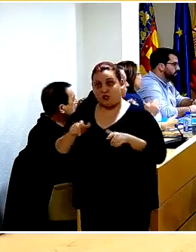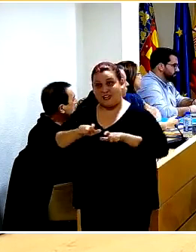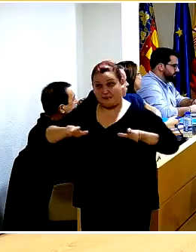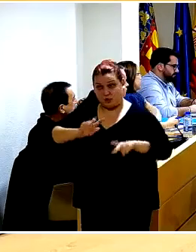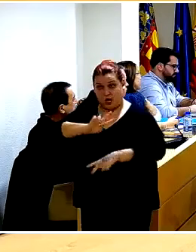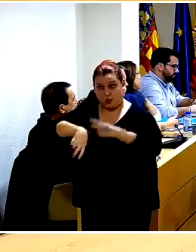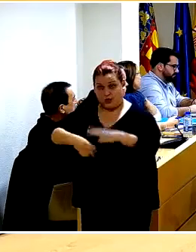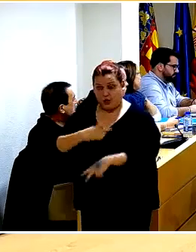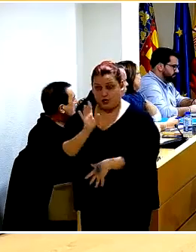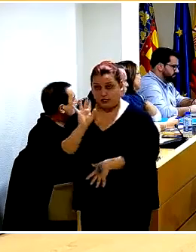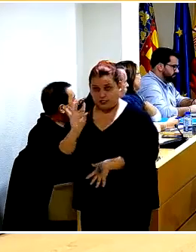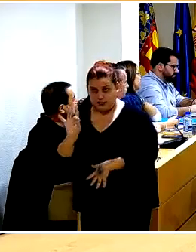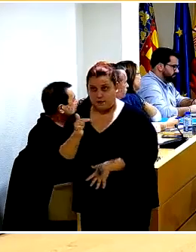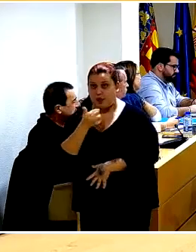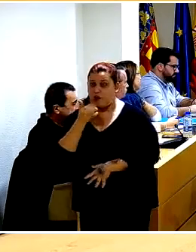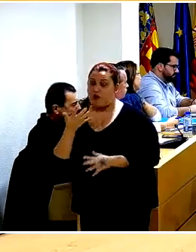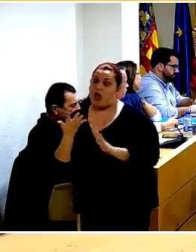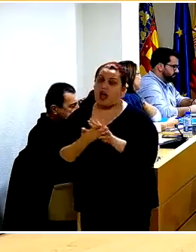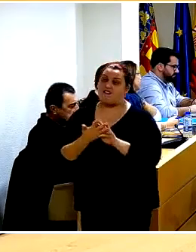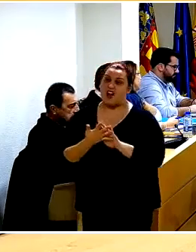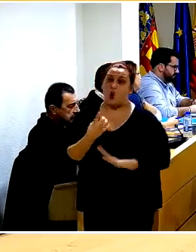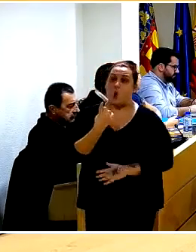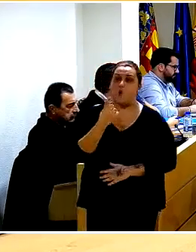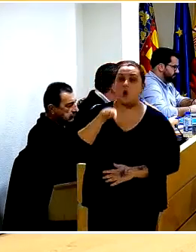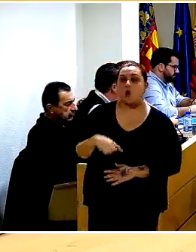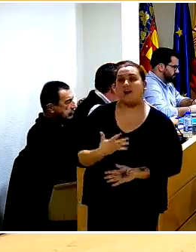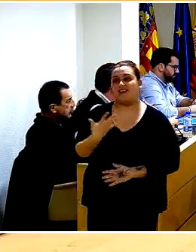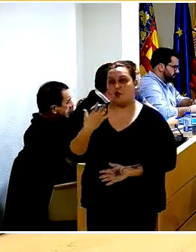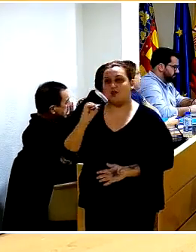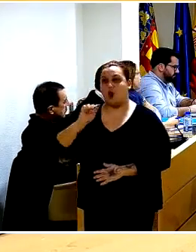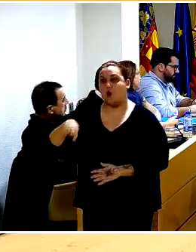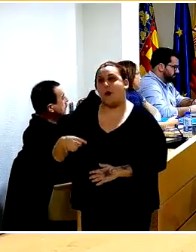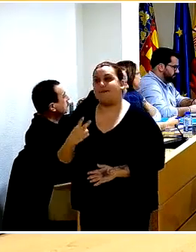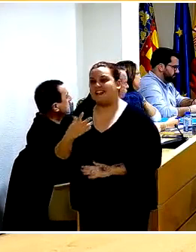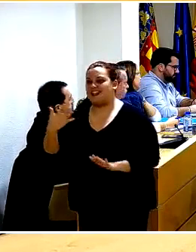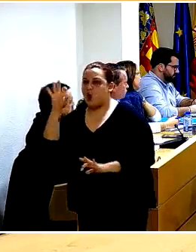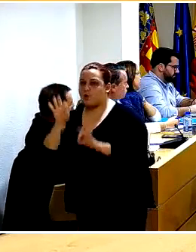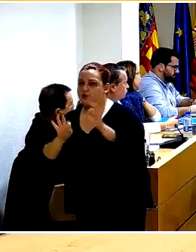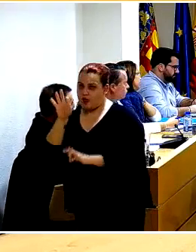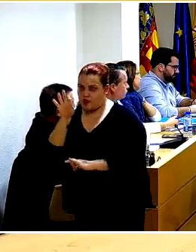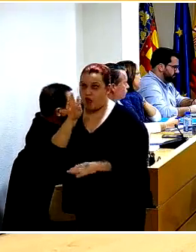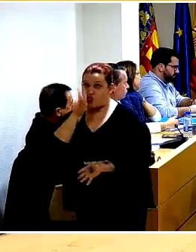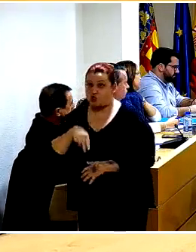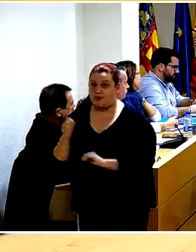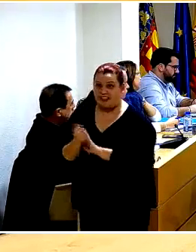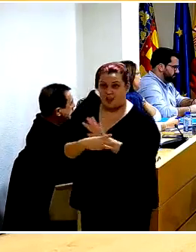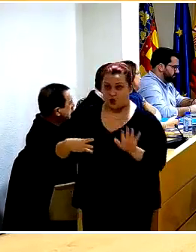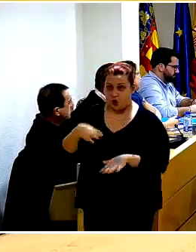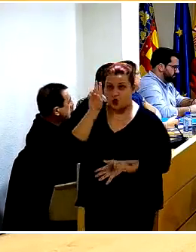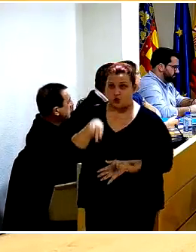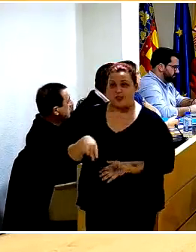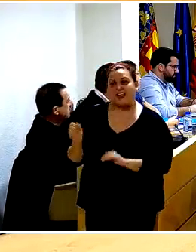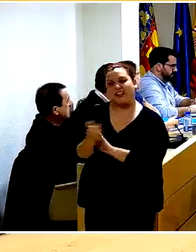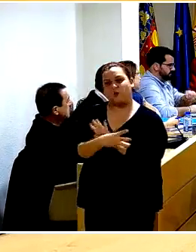actualizaciones, pero es que los incrementos están hablando entre un 1,5 y 0,25% para el 2018 y el 2019 otro 2%,